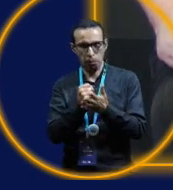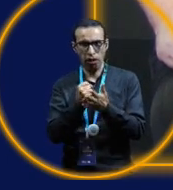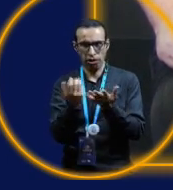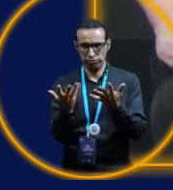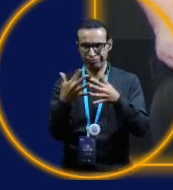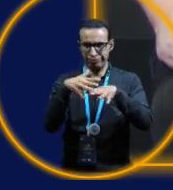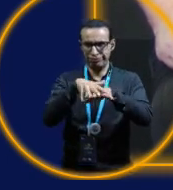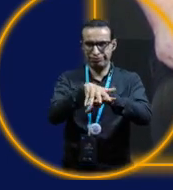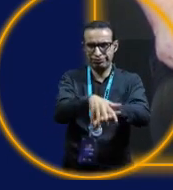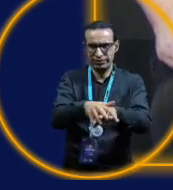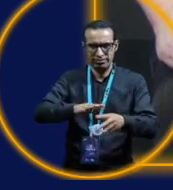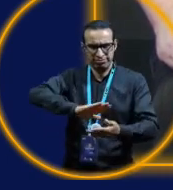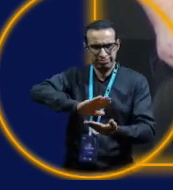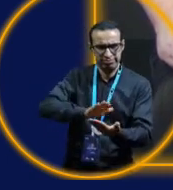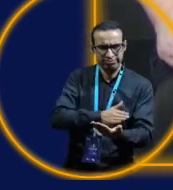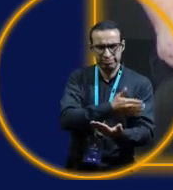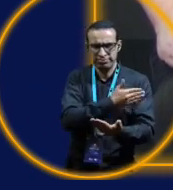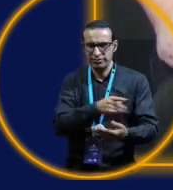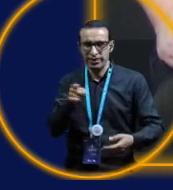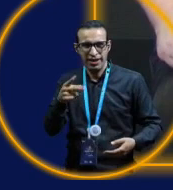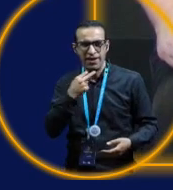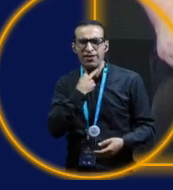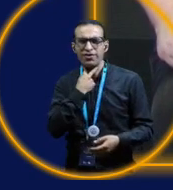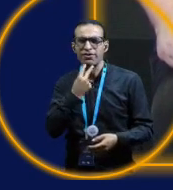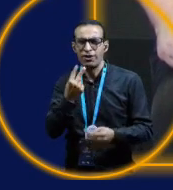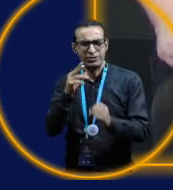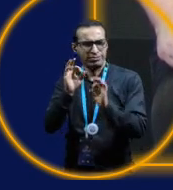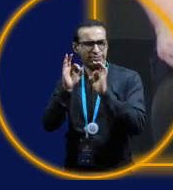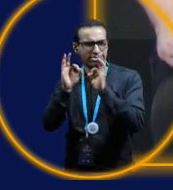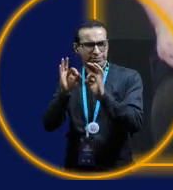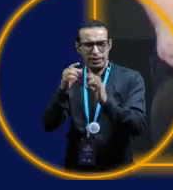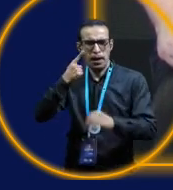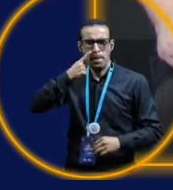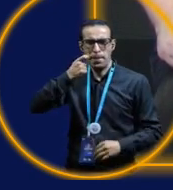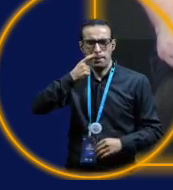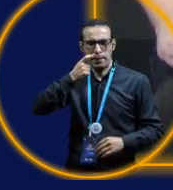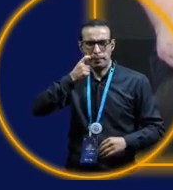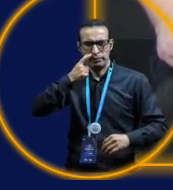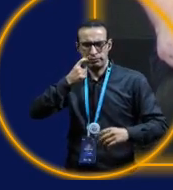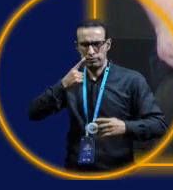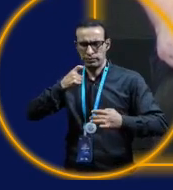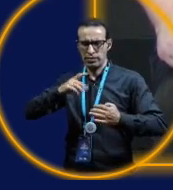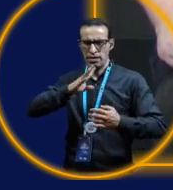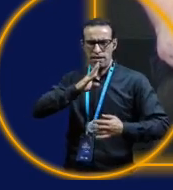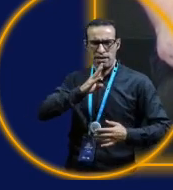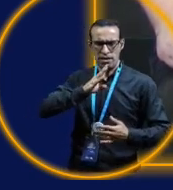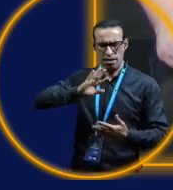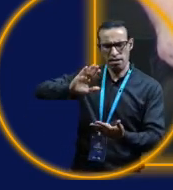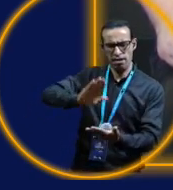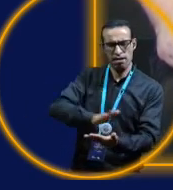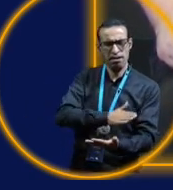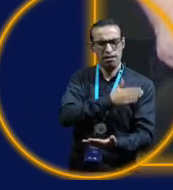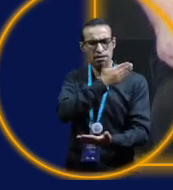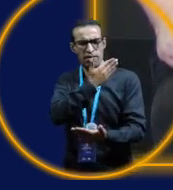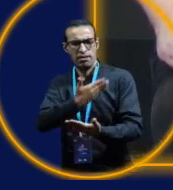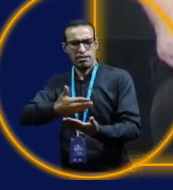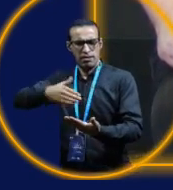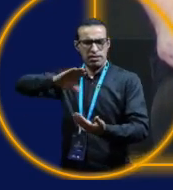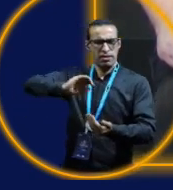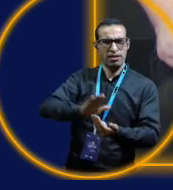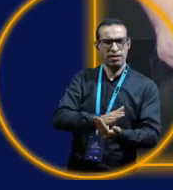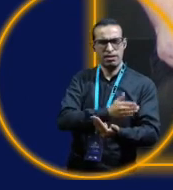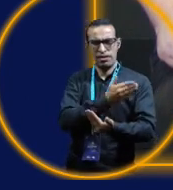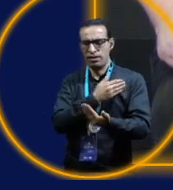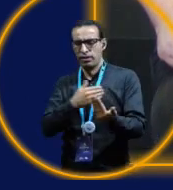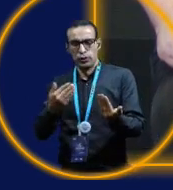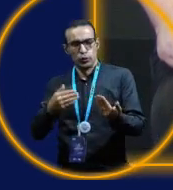ahora pueden recrear su voz con su voz y para hacerlo eso sería algo